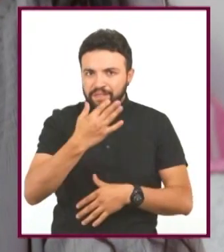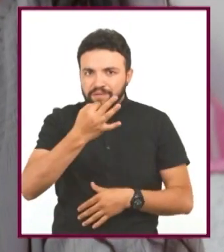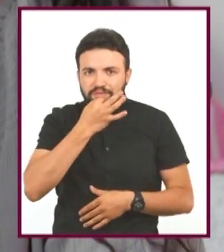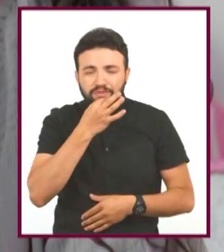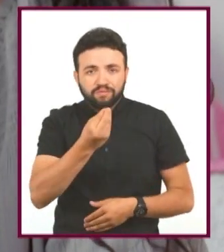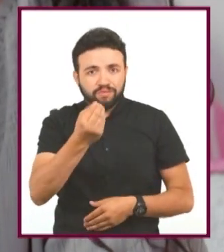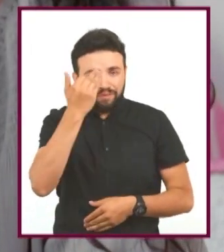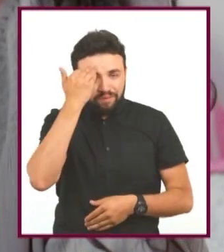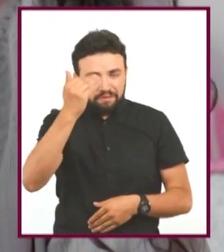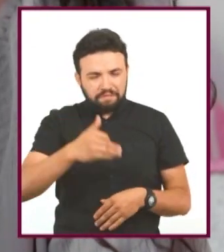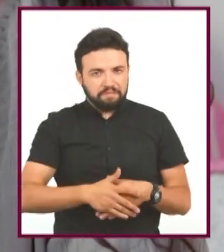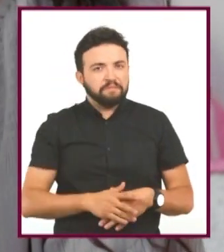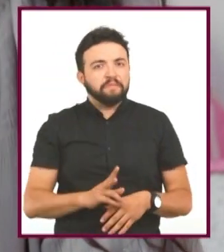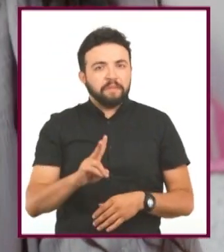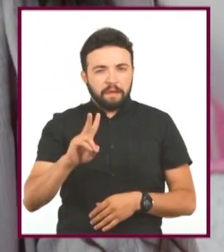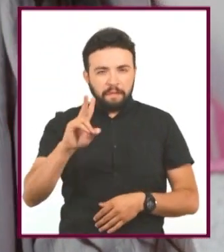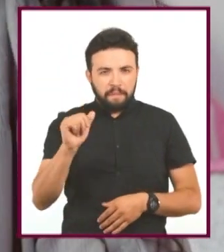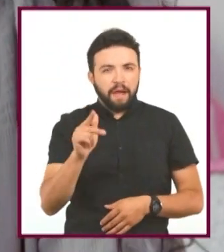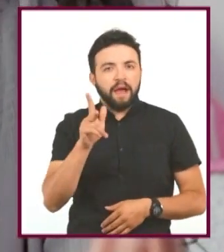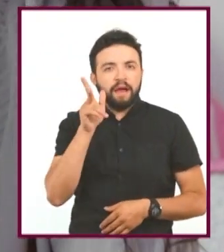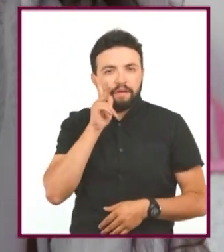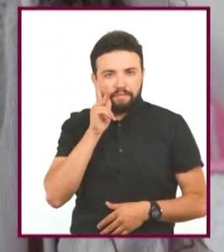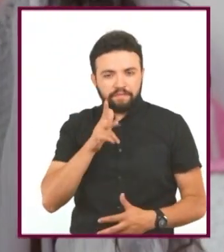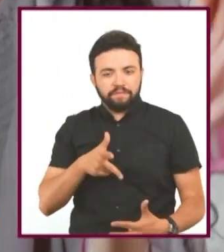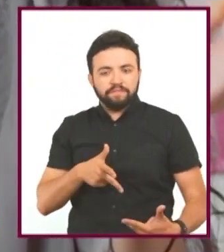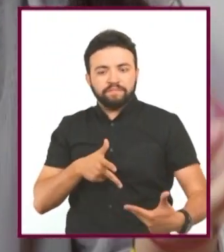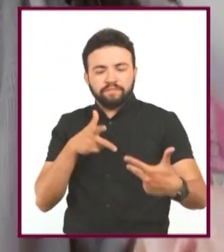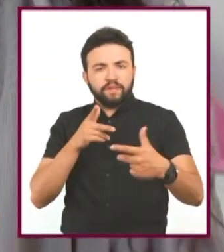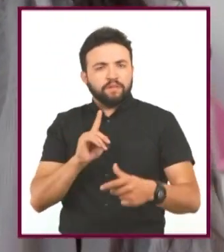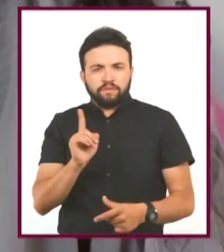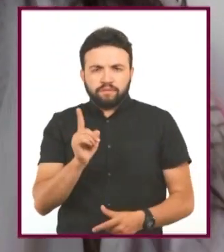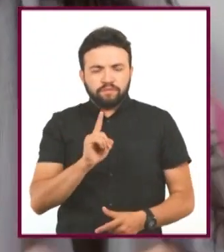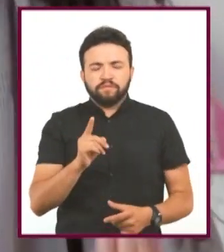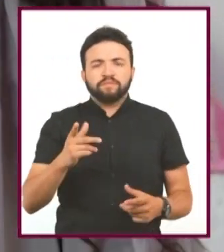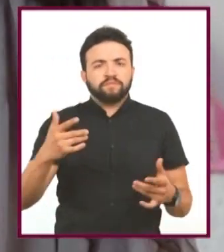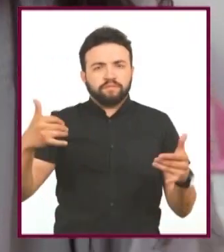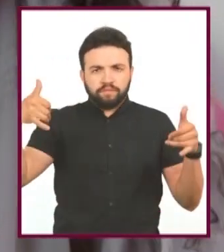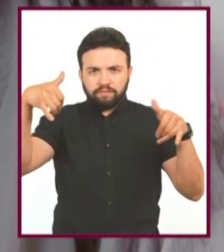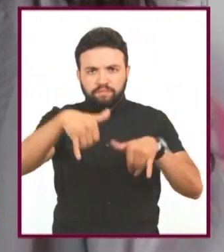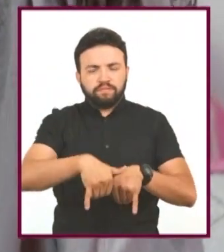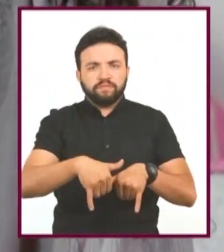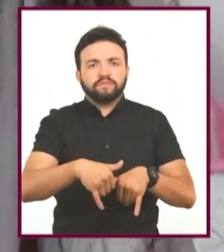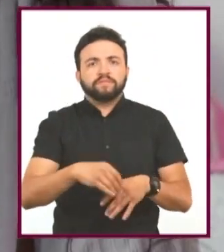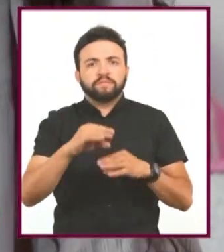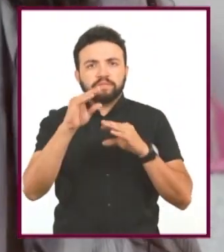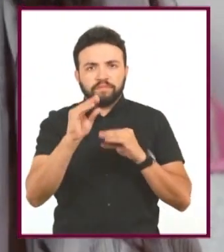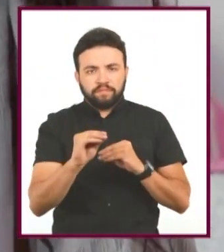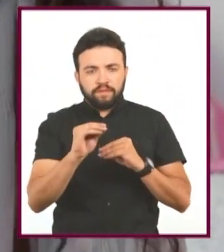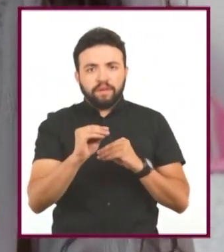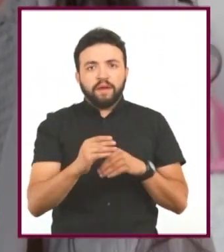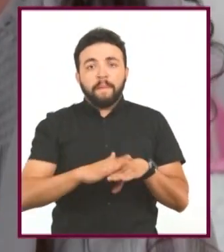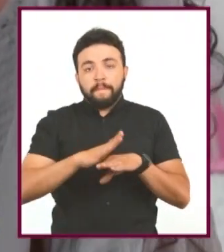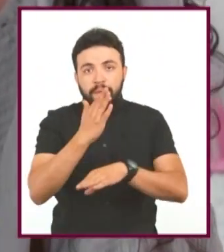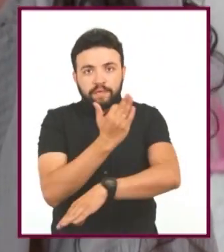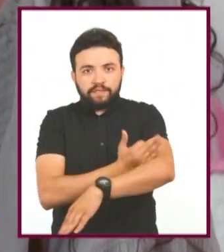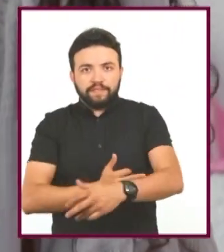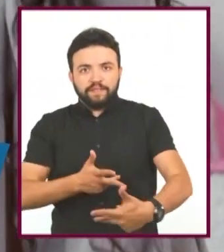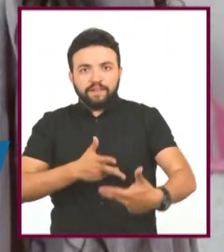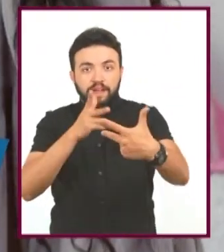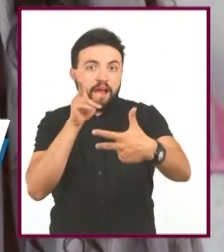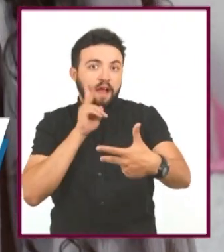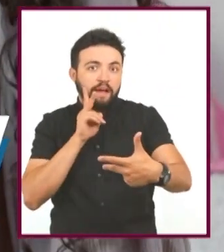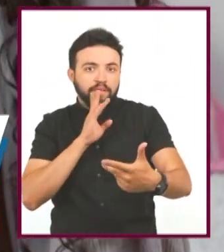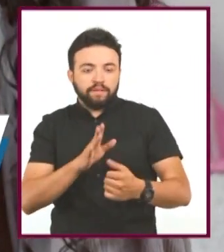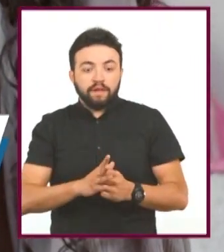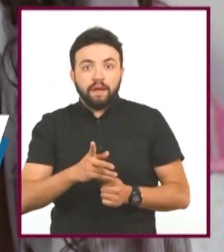Pero va, ¿nos quedamos conectados? No, no. Colguemos la videollamada y nos marcamos más tarde para ver quién sí lo logró. Ok,